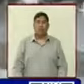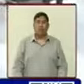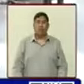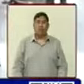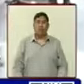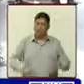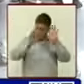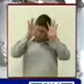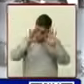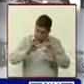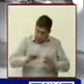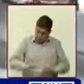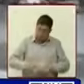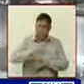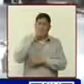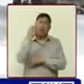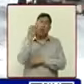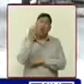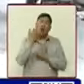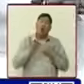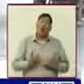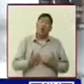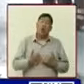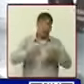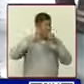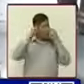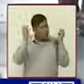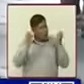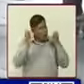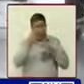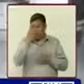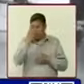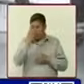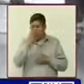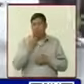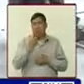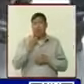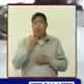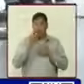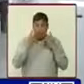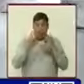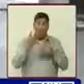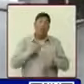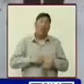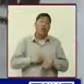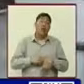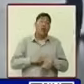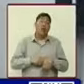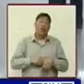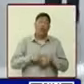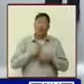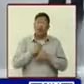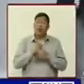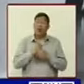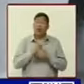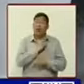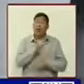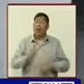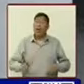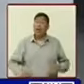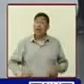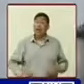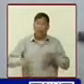La torrencial lluvia que cayó este miércoles generó emergencias acá en la zona sur de La Paz. Vean ustedes, es el momento en el cual funcionarios municipales